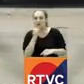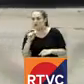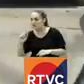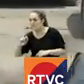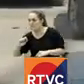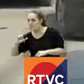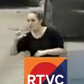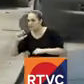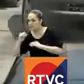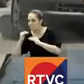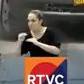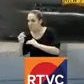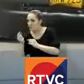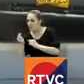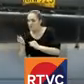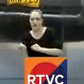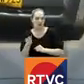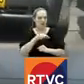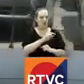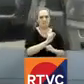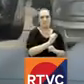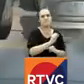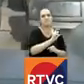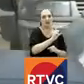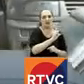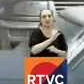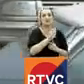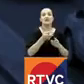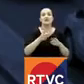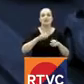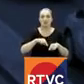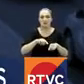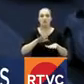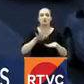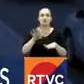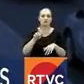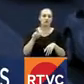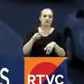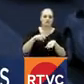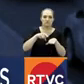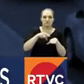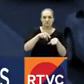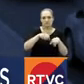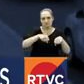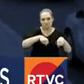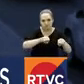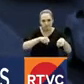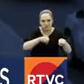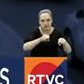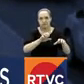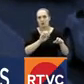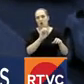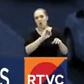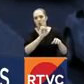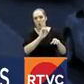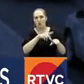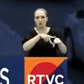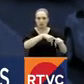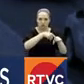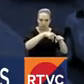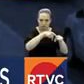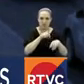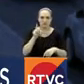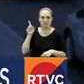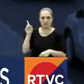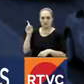para este 2022. Así las cosas, el cobro de patinetas con o sin motor quedó en 40.000 pesos, para motos en